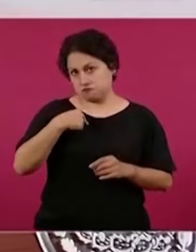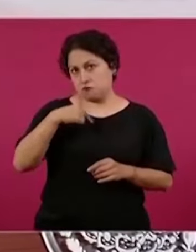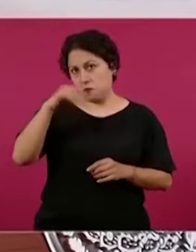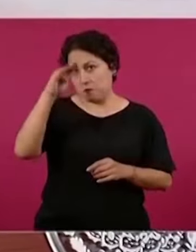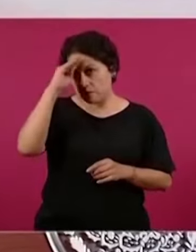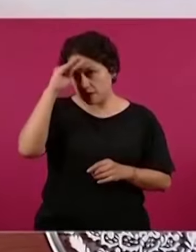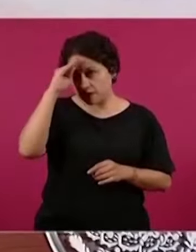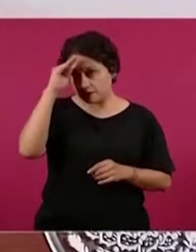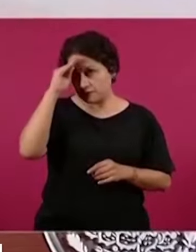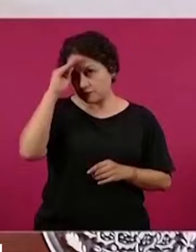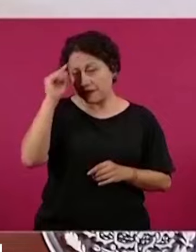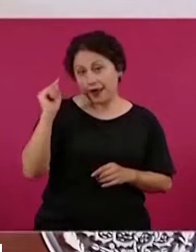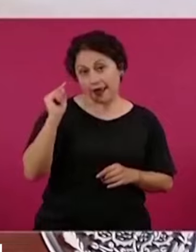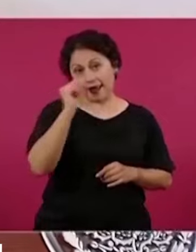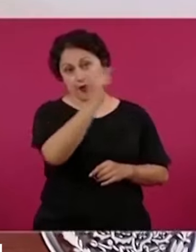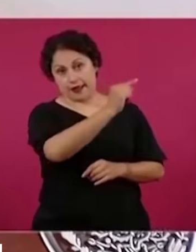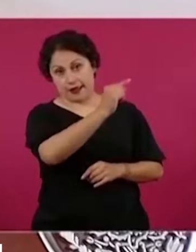ellos